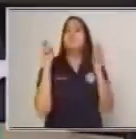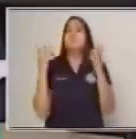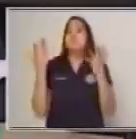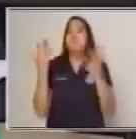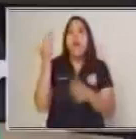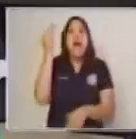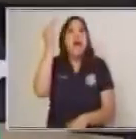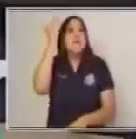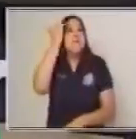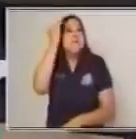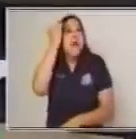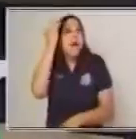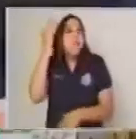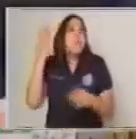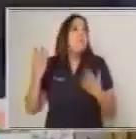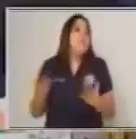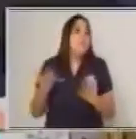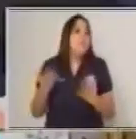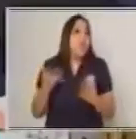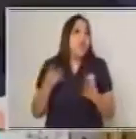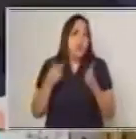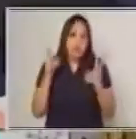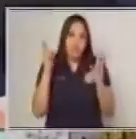Cuando nosotros identificamos el tema,